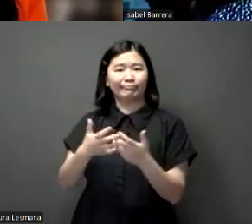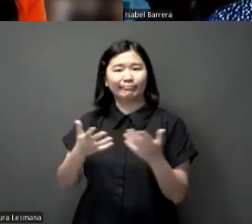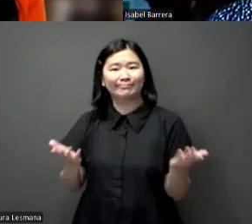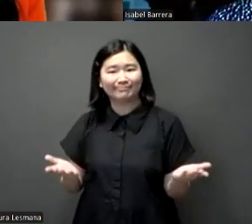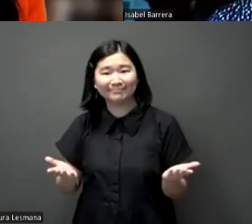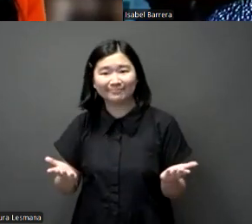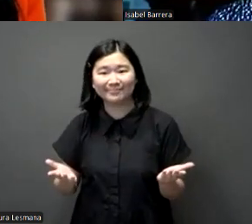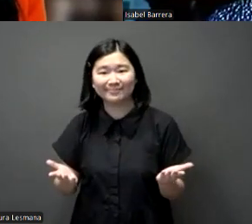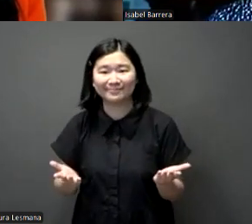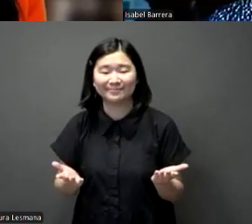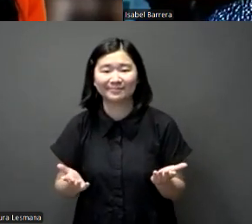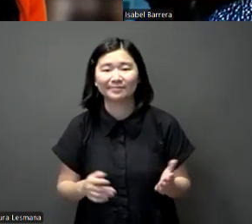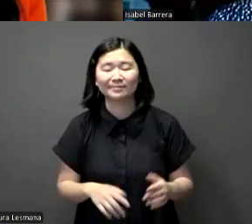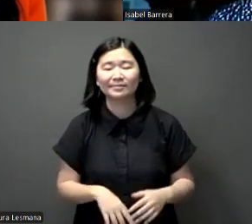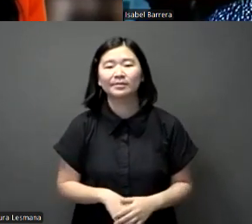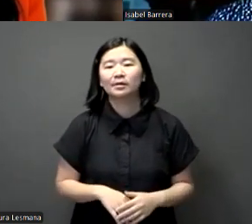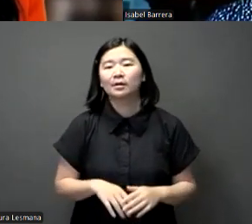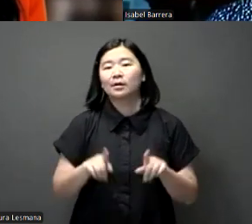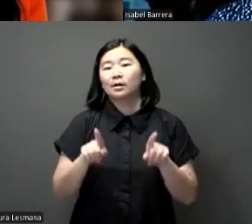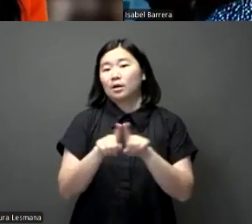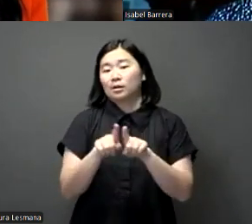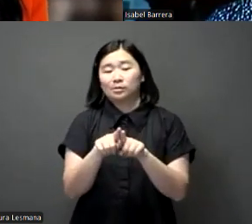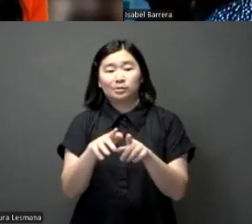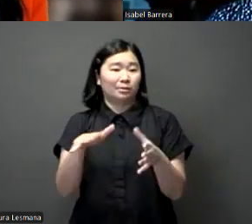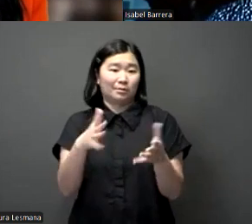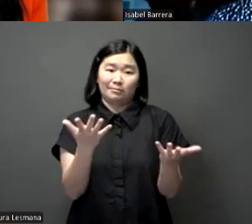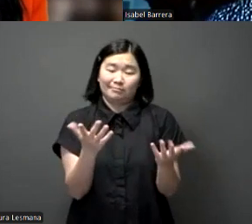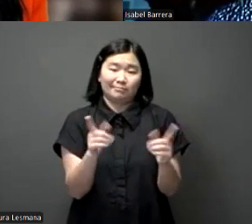de subpoblaciones pensando en equidad.